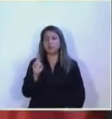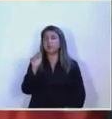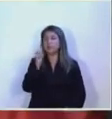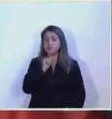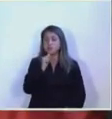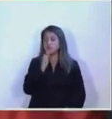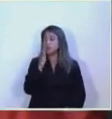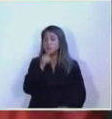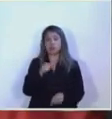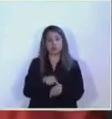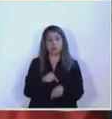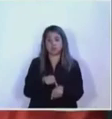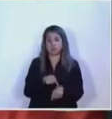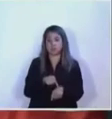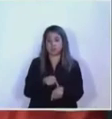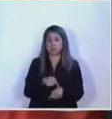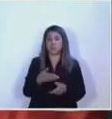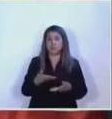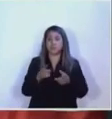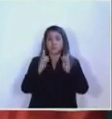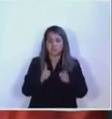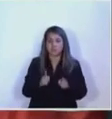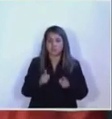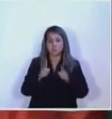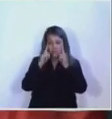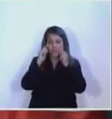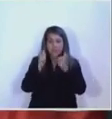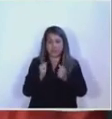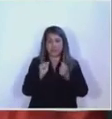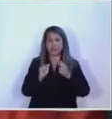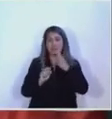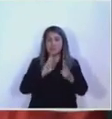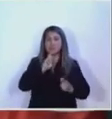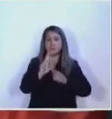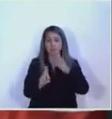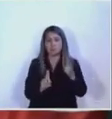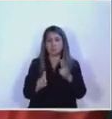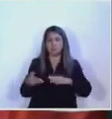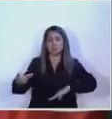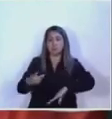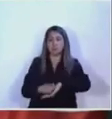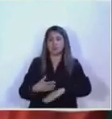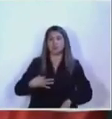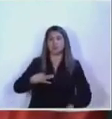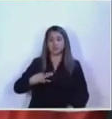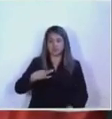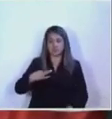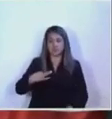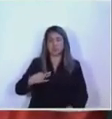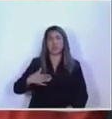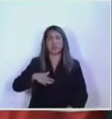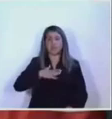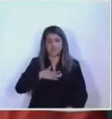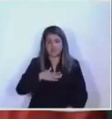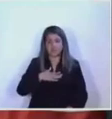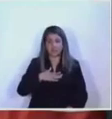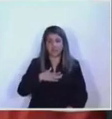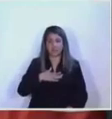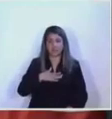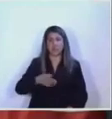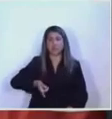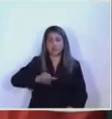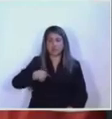tenemos tiempo y, por lo tanto, debemos ser capaces de responder ante la ciudadanía. Si vamos a atrincherarnos en